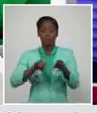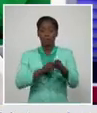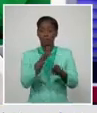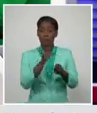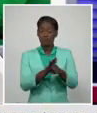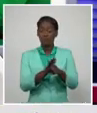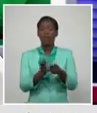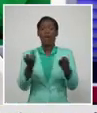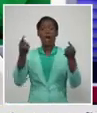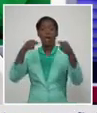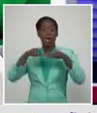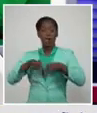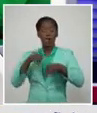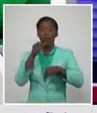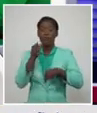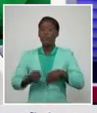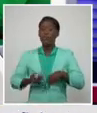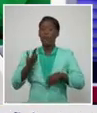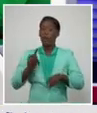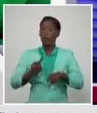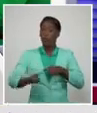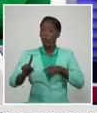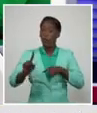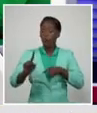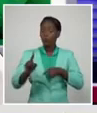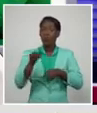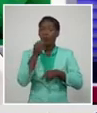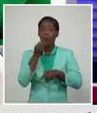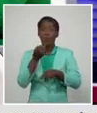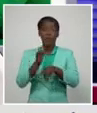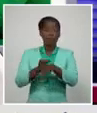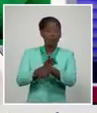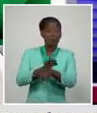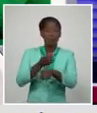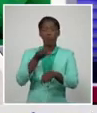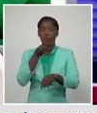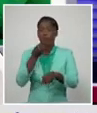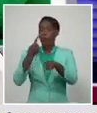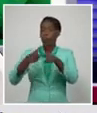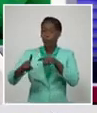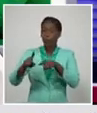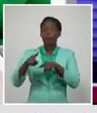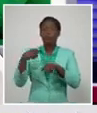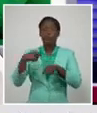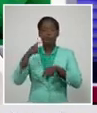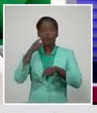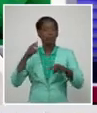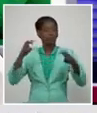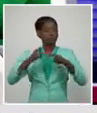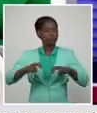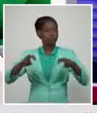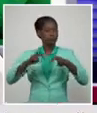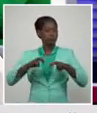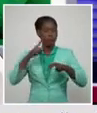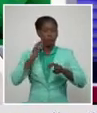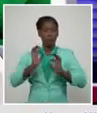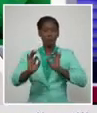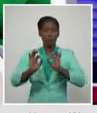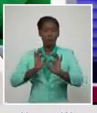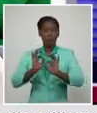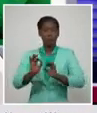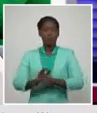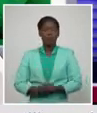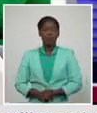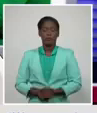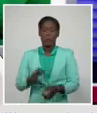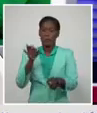Lamentablemente, y dimos las condolencias al inicio de la conferencia por las 4 personas que fallecieron en nuestro país con COVID,